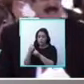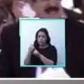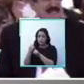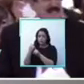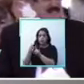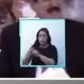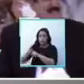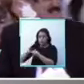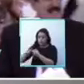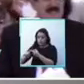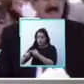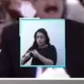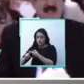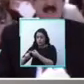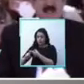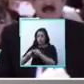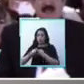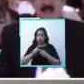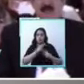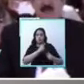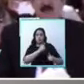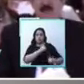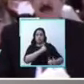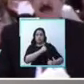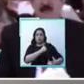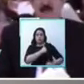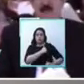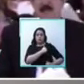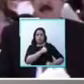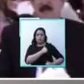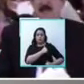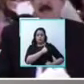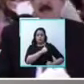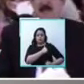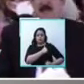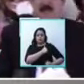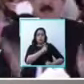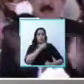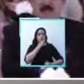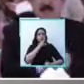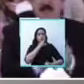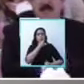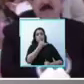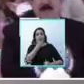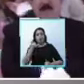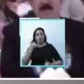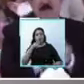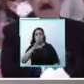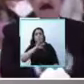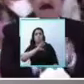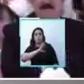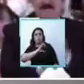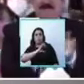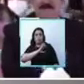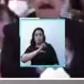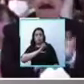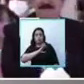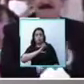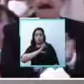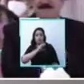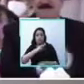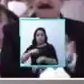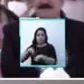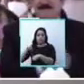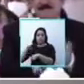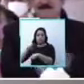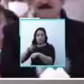organización en cuanto a los desafíos que tiene con respecto a la lucha para modificar la correlación de fuerzas, que